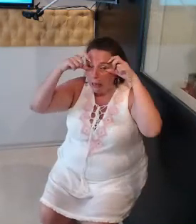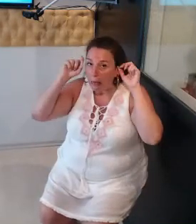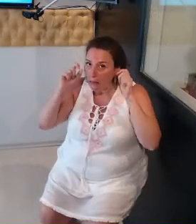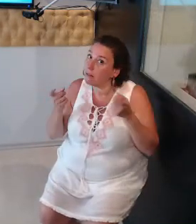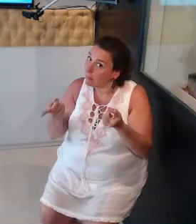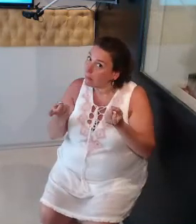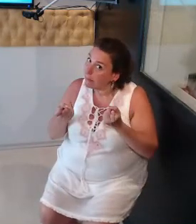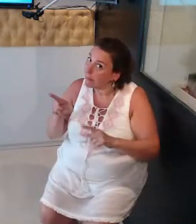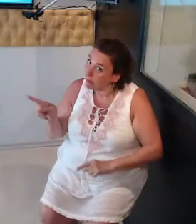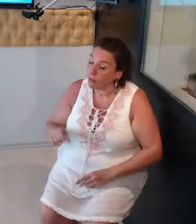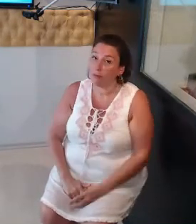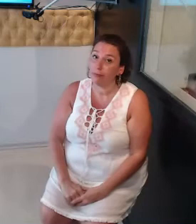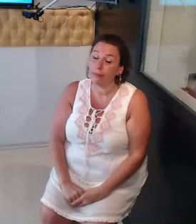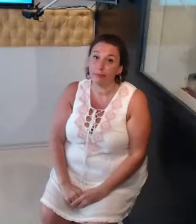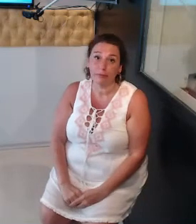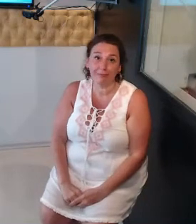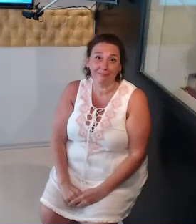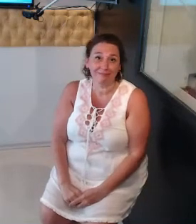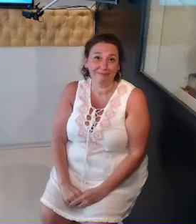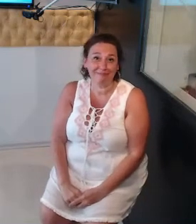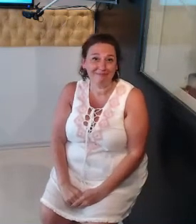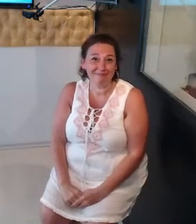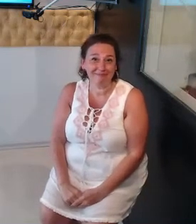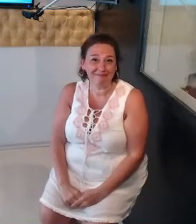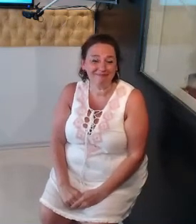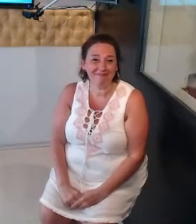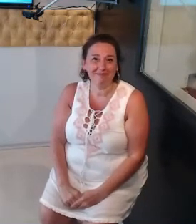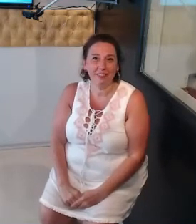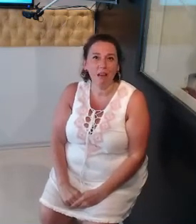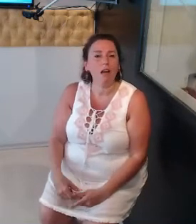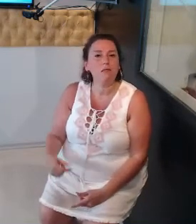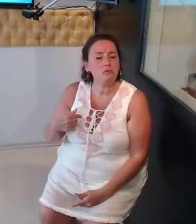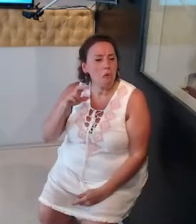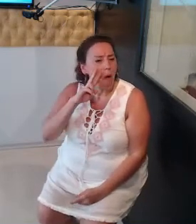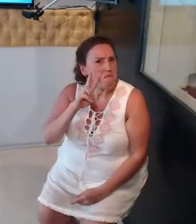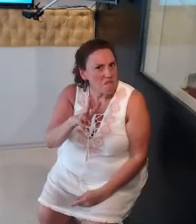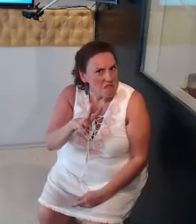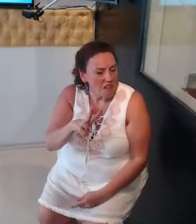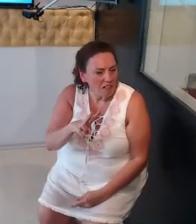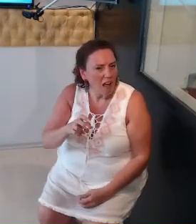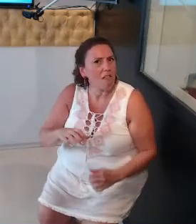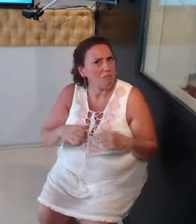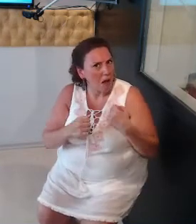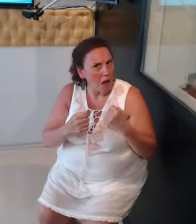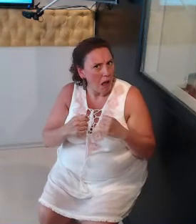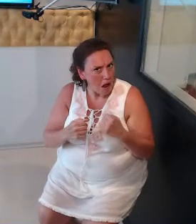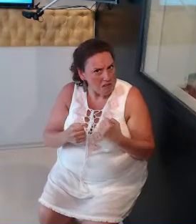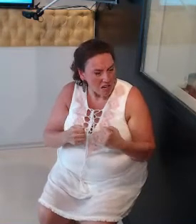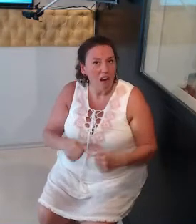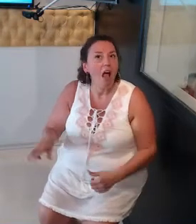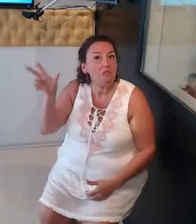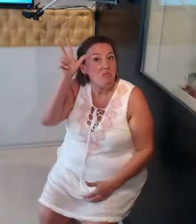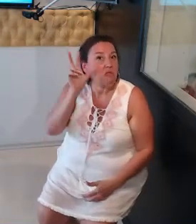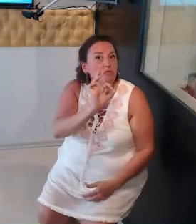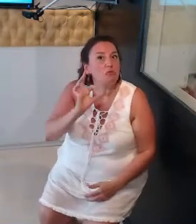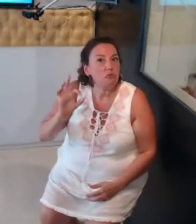le quedarían. Sí, también, muy bien. Muy bien. Sí. Bueno, yo la vi ganar, por ejemplo, una carrera de 800. Sí, hay que nadar 800. Sí. La vos